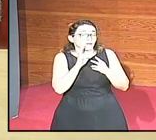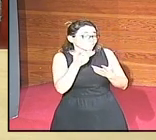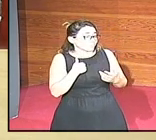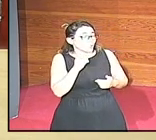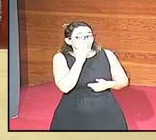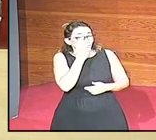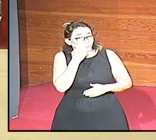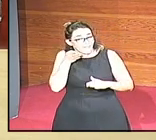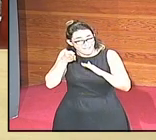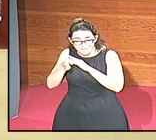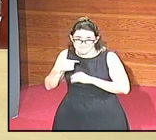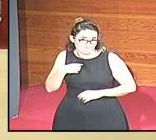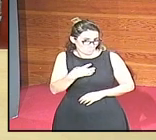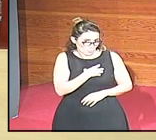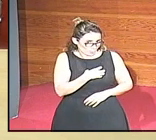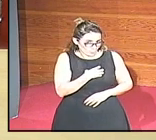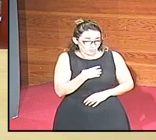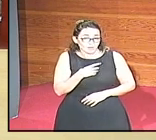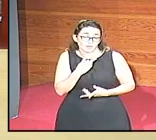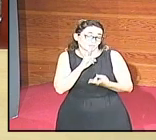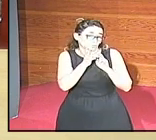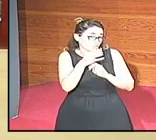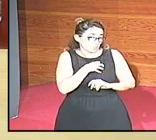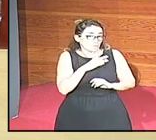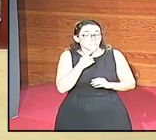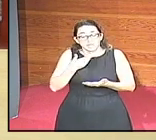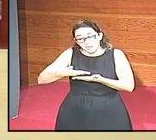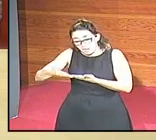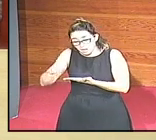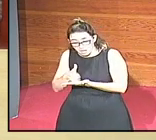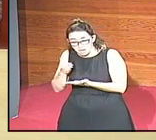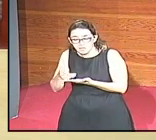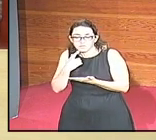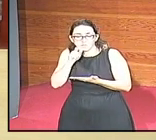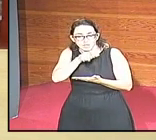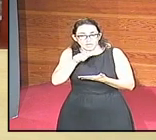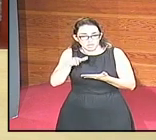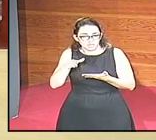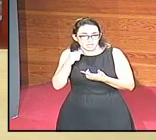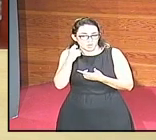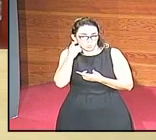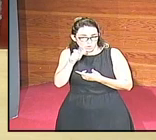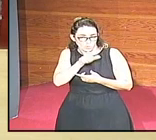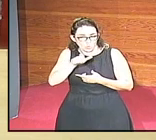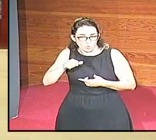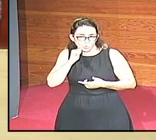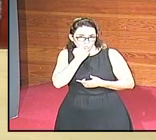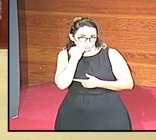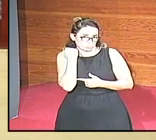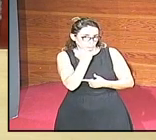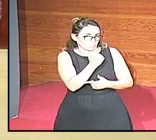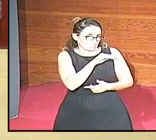que no te puedo contestar, no. Pero parece ser, por lo que he leído, que el apoyo es... que el apoyo es bastante grande. También lo que te digo es